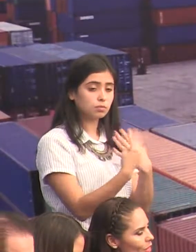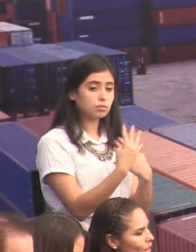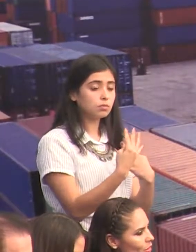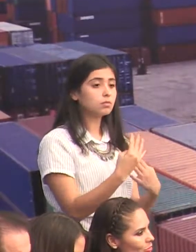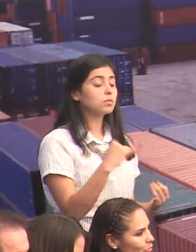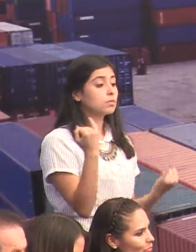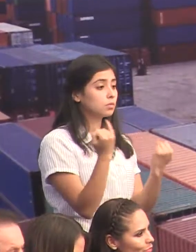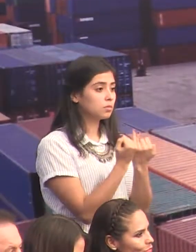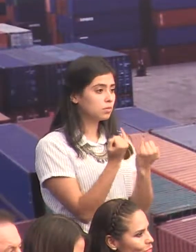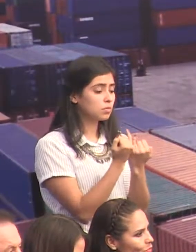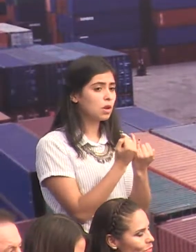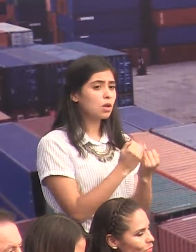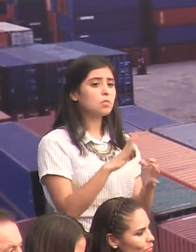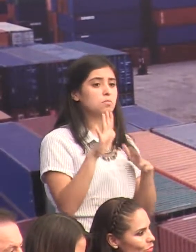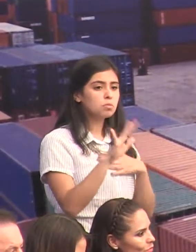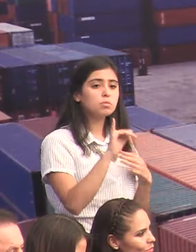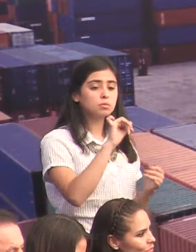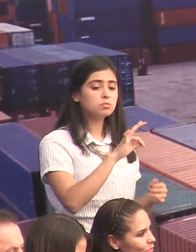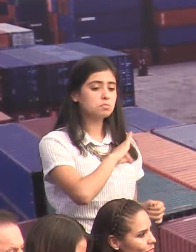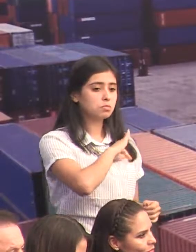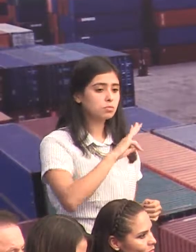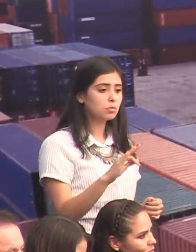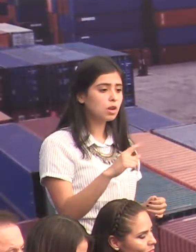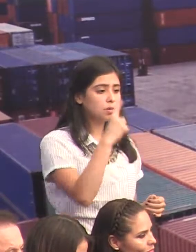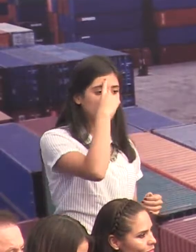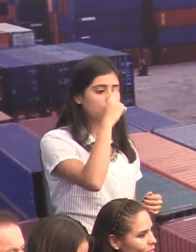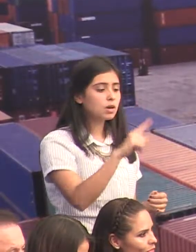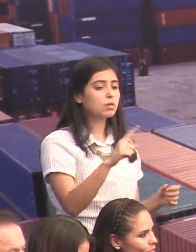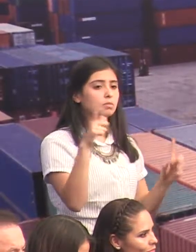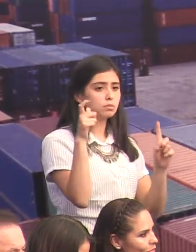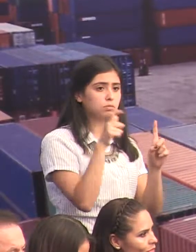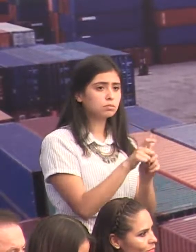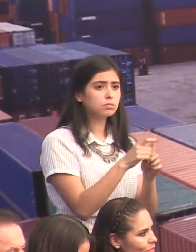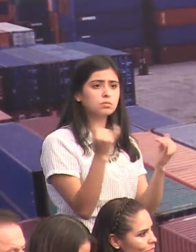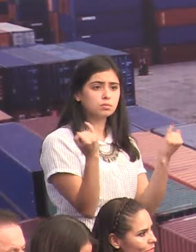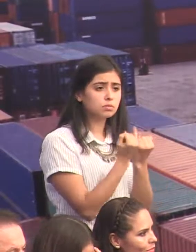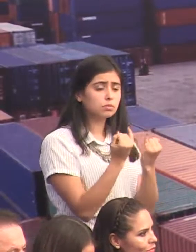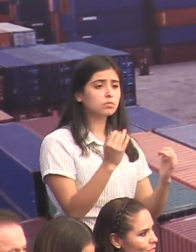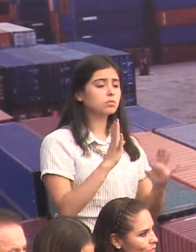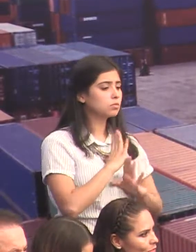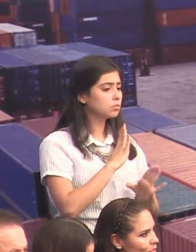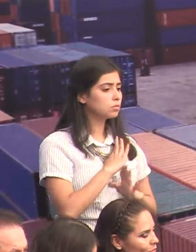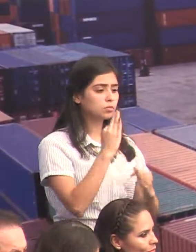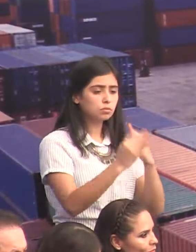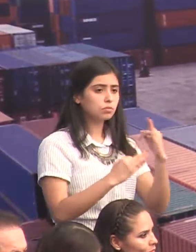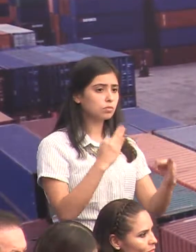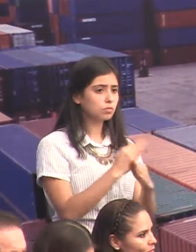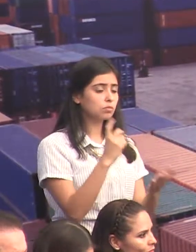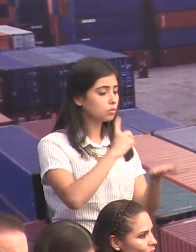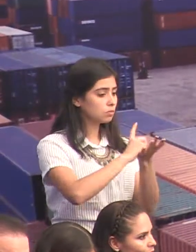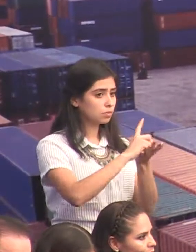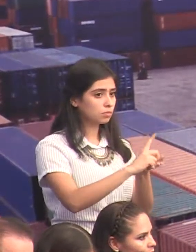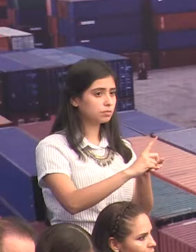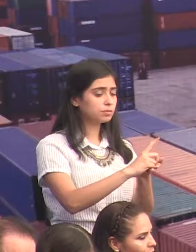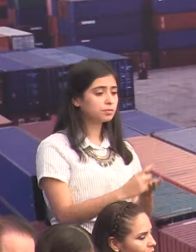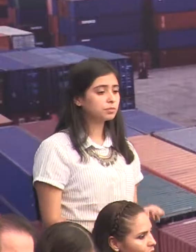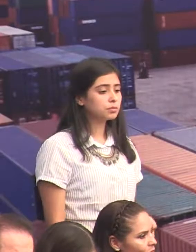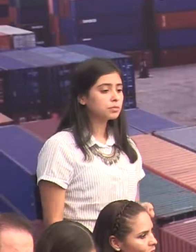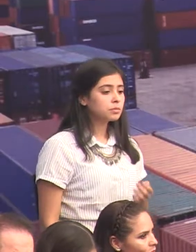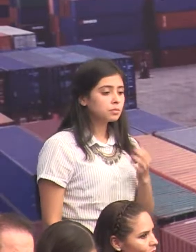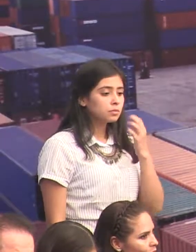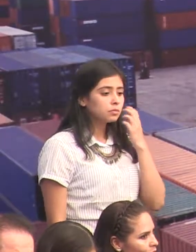el Presidente de la República el 27 de noviembre del 2014, en el marco del decálogo que comprometió entonces